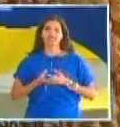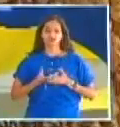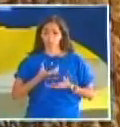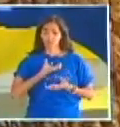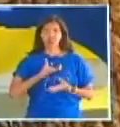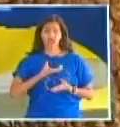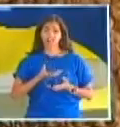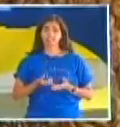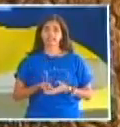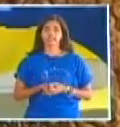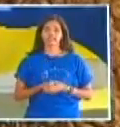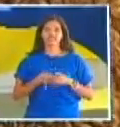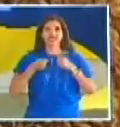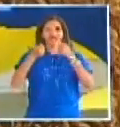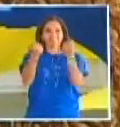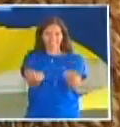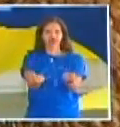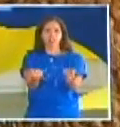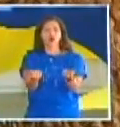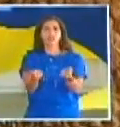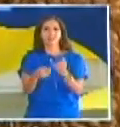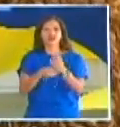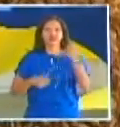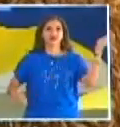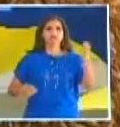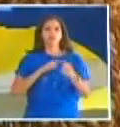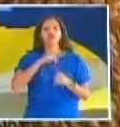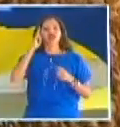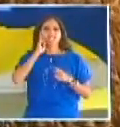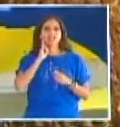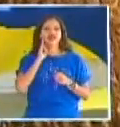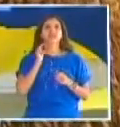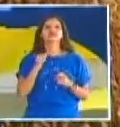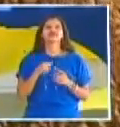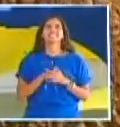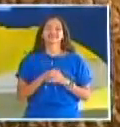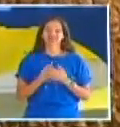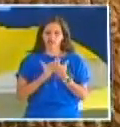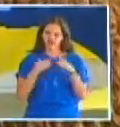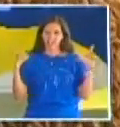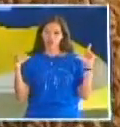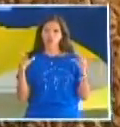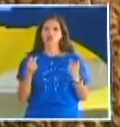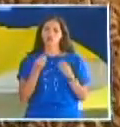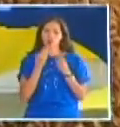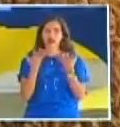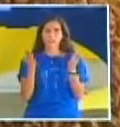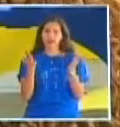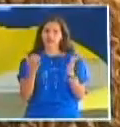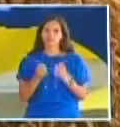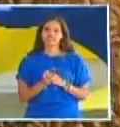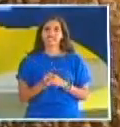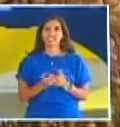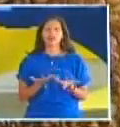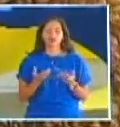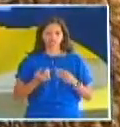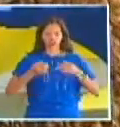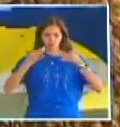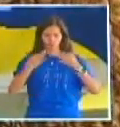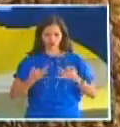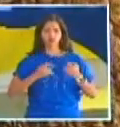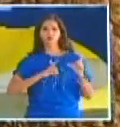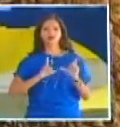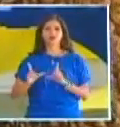sable de Carabobo, de nuestro libertador Simón Bolívar, que sé que va en buenas manos y que va a estar listo y